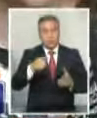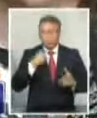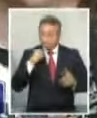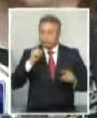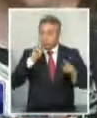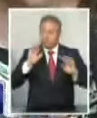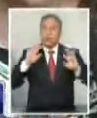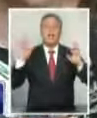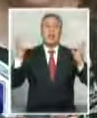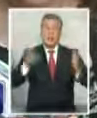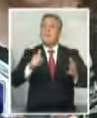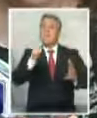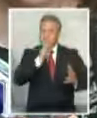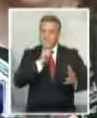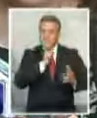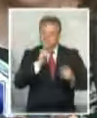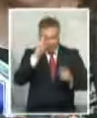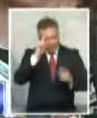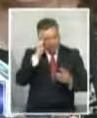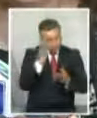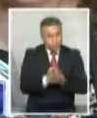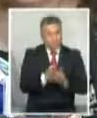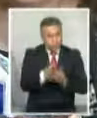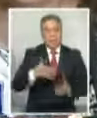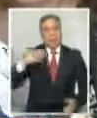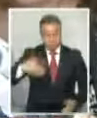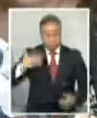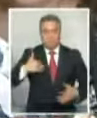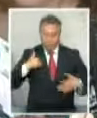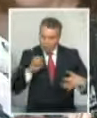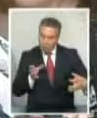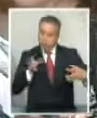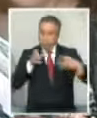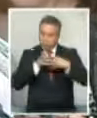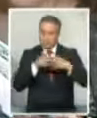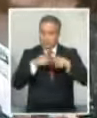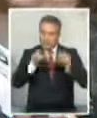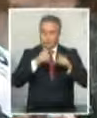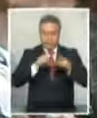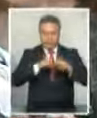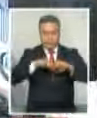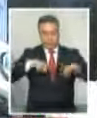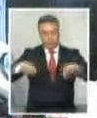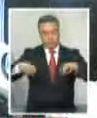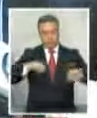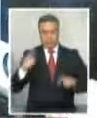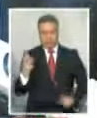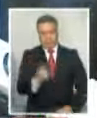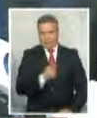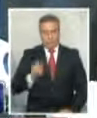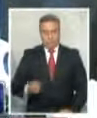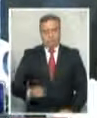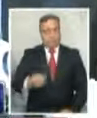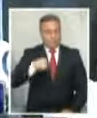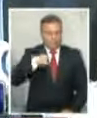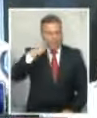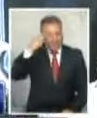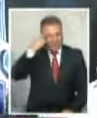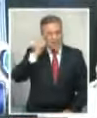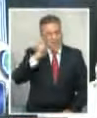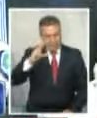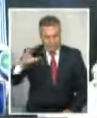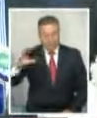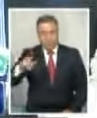que son, aún no están zanjadas y es importante que lo podamos hacer en conjunto desde los distintos espacios que ocupamos cada uno de nosotros. Y creo que es